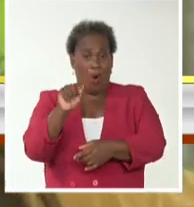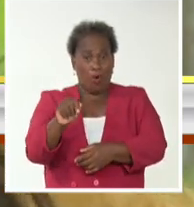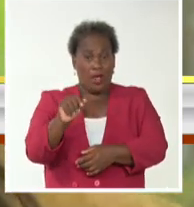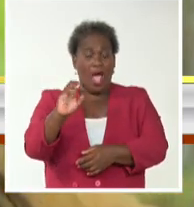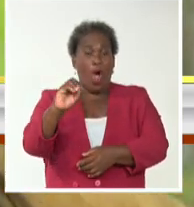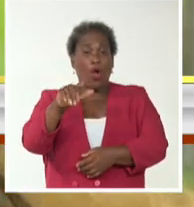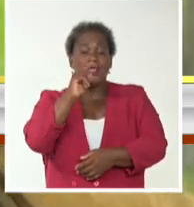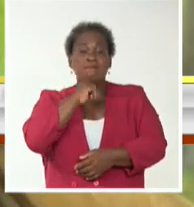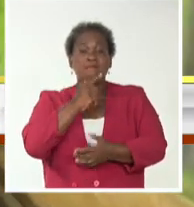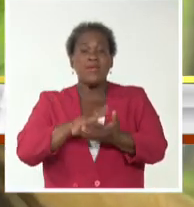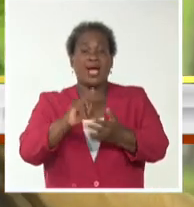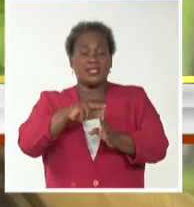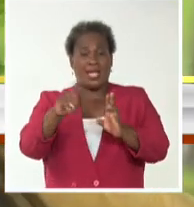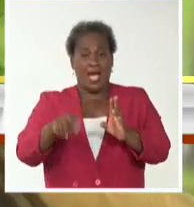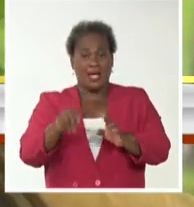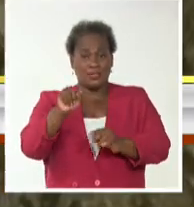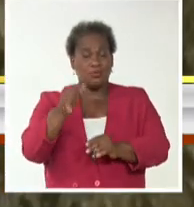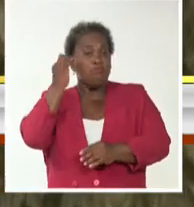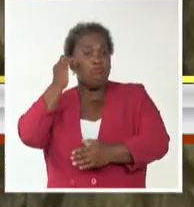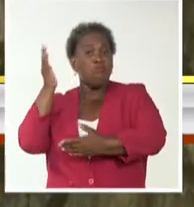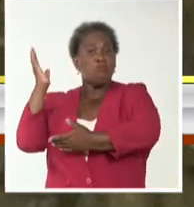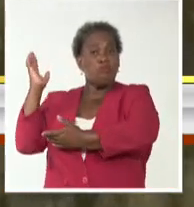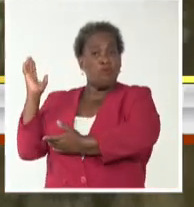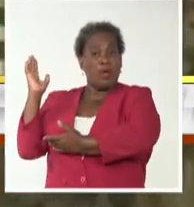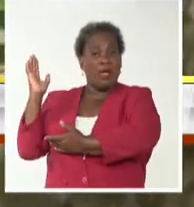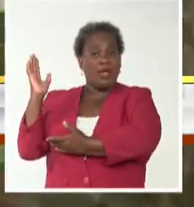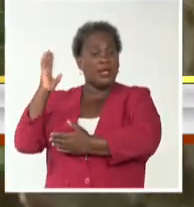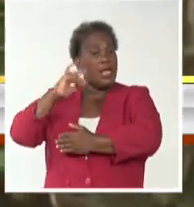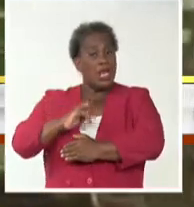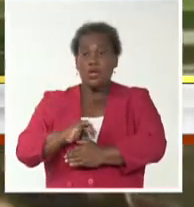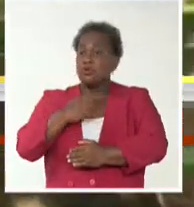y telones corridos para una mujer que sin estudios